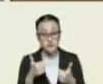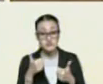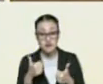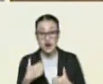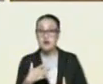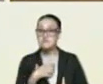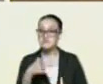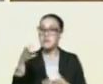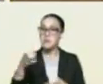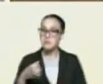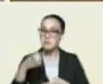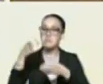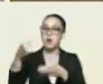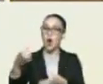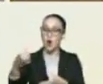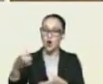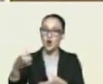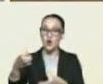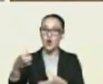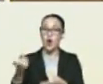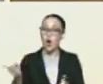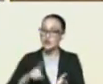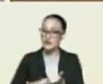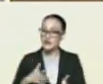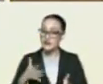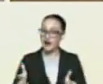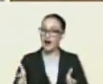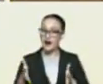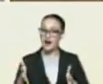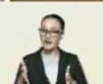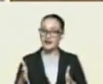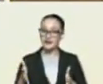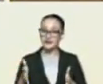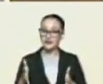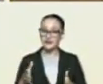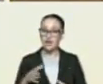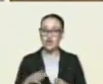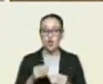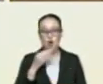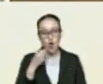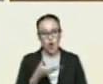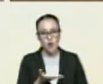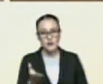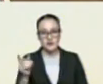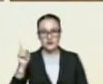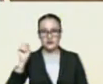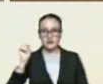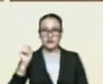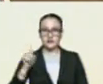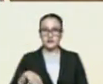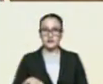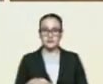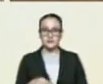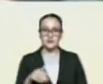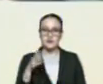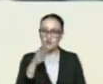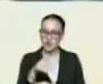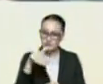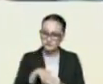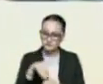premió al gobernante. Rompimos esquemas. Rompimos esquemas con nuestros jóvenes que fueron a las